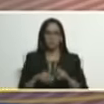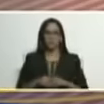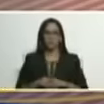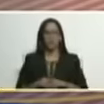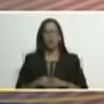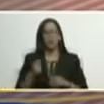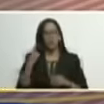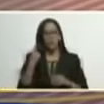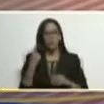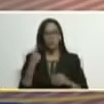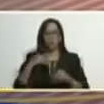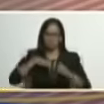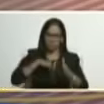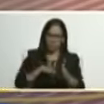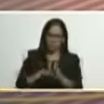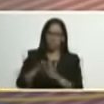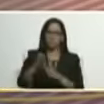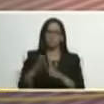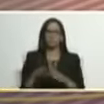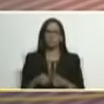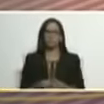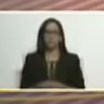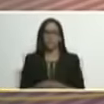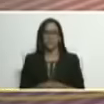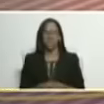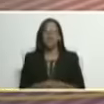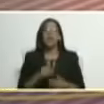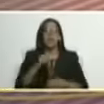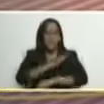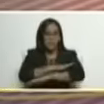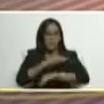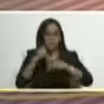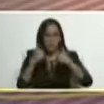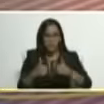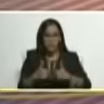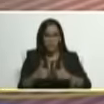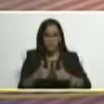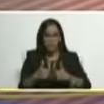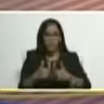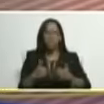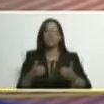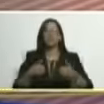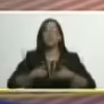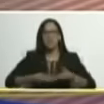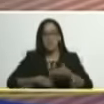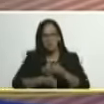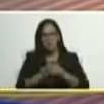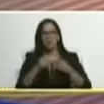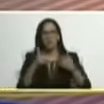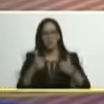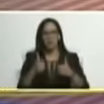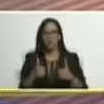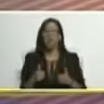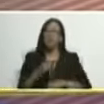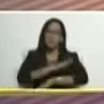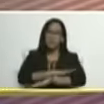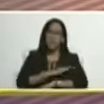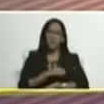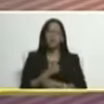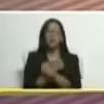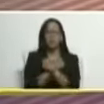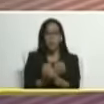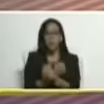uno sale adelante. Y el que actúa bien, le va bien. Y el que actúa con